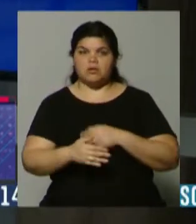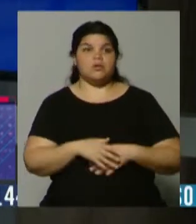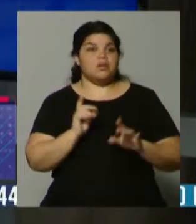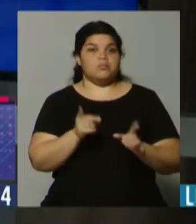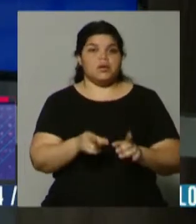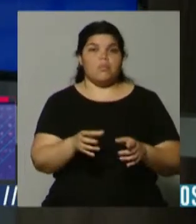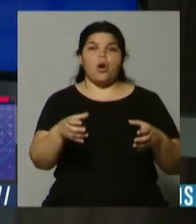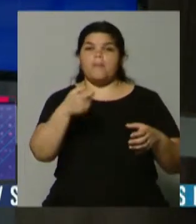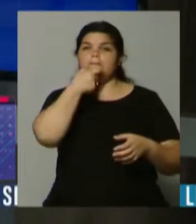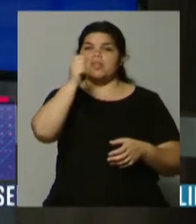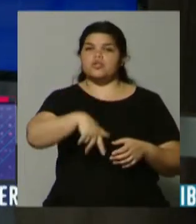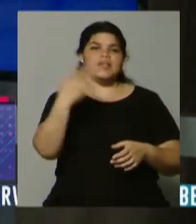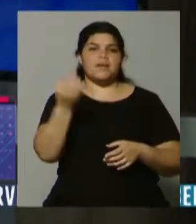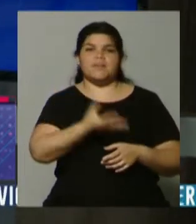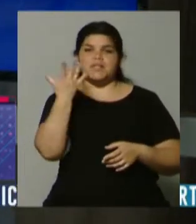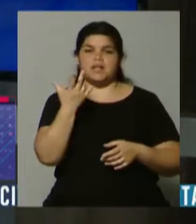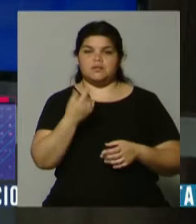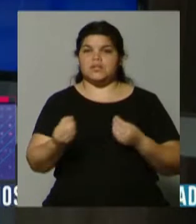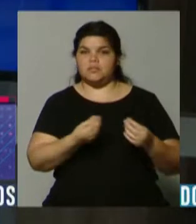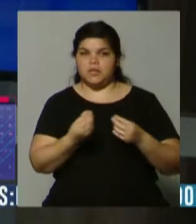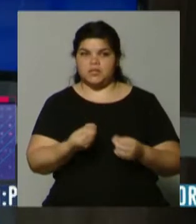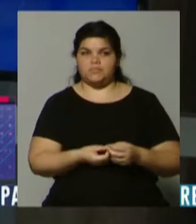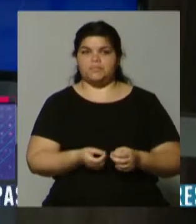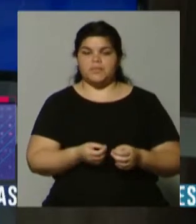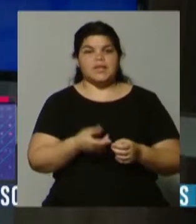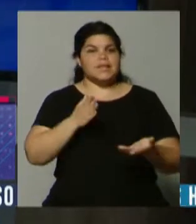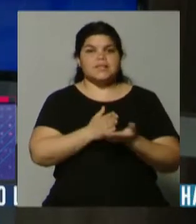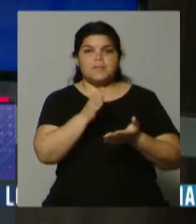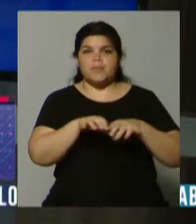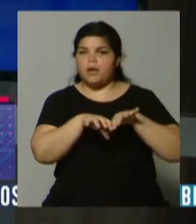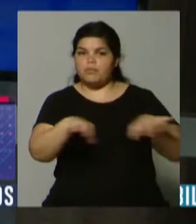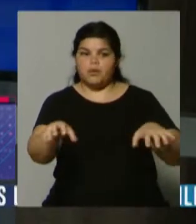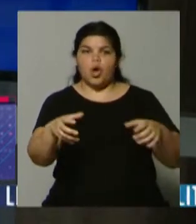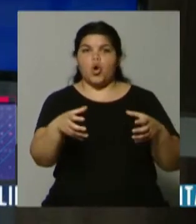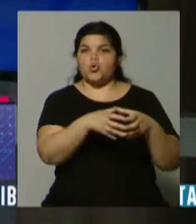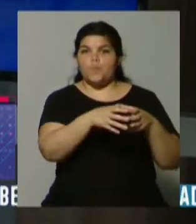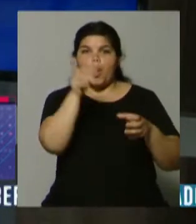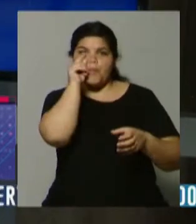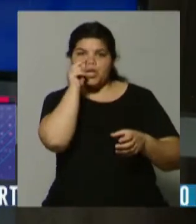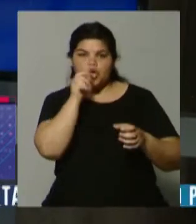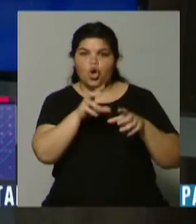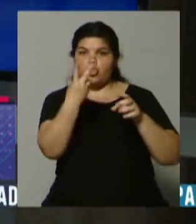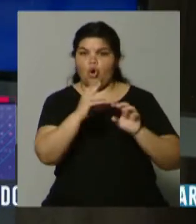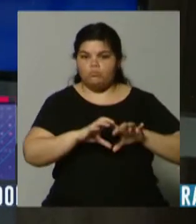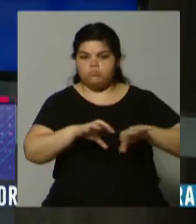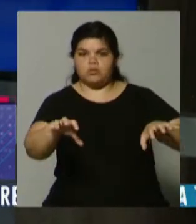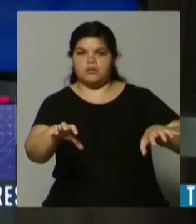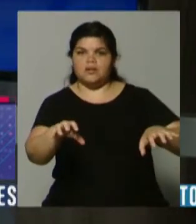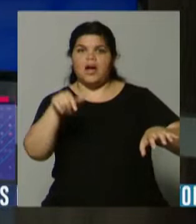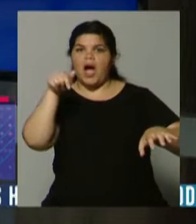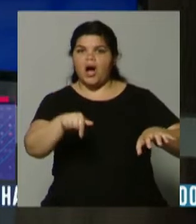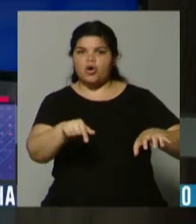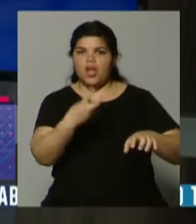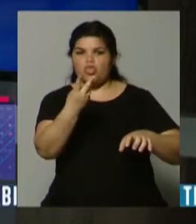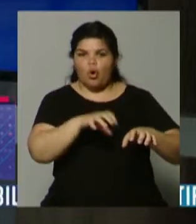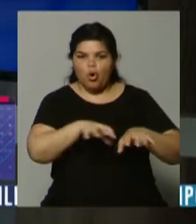provincia que de algún modo persiste en una dinámica bipartidista. Si bien lo que tenemos ahora es una dinámica bicoalicional, en el sentido que no son dos partidos, sino que son